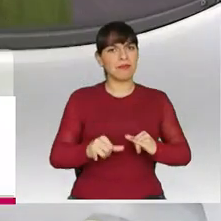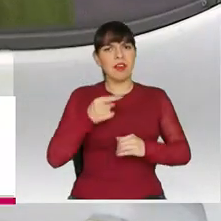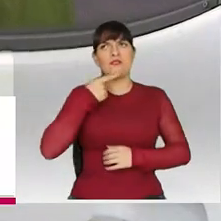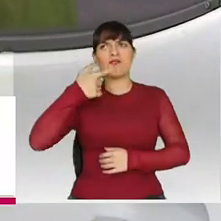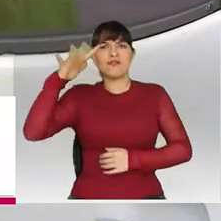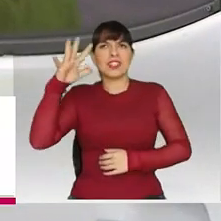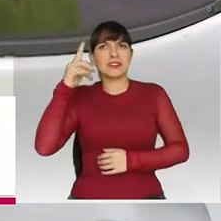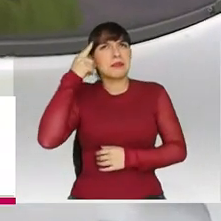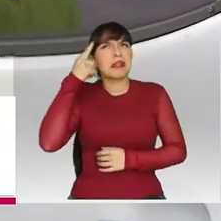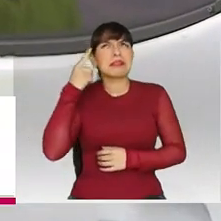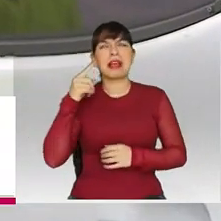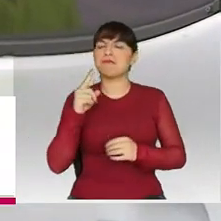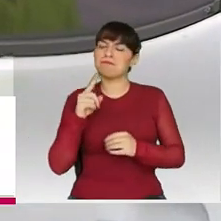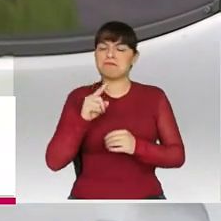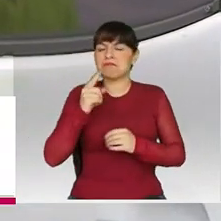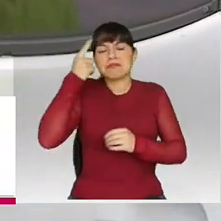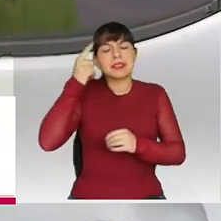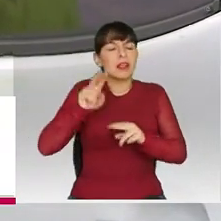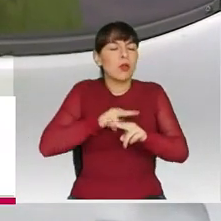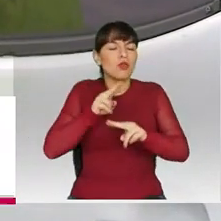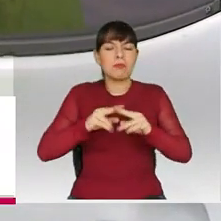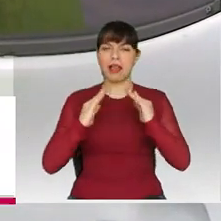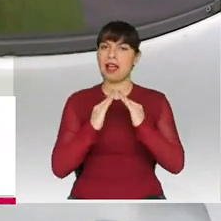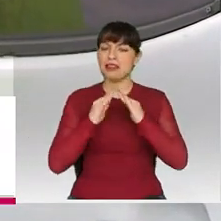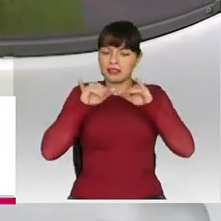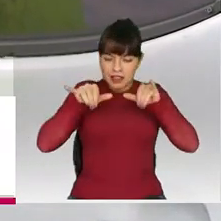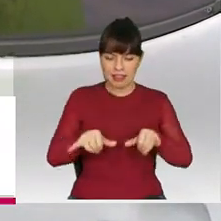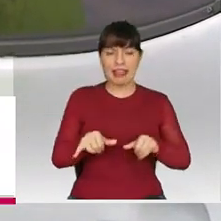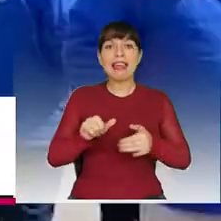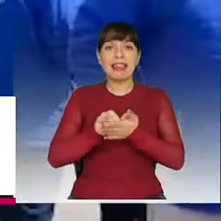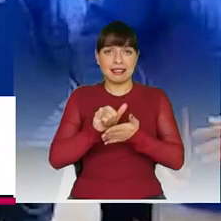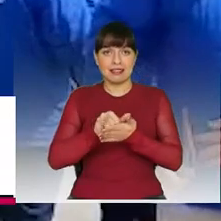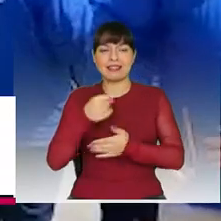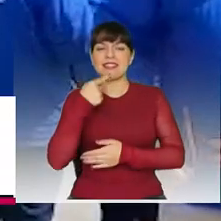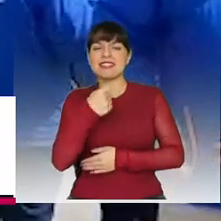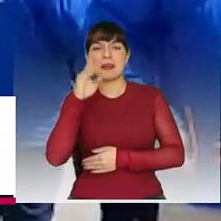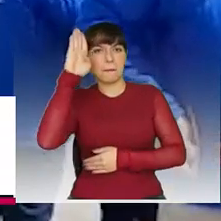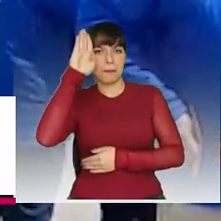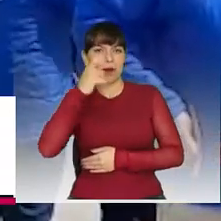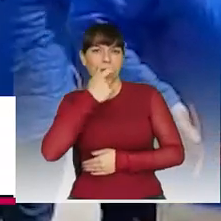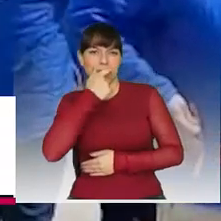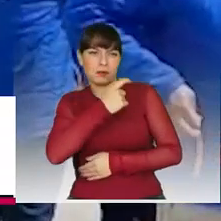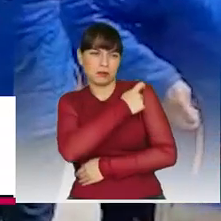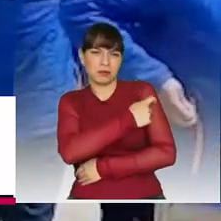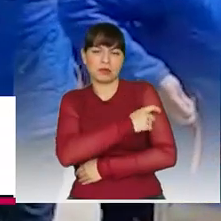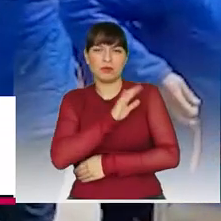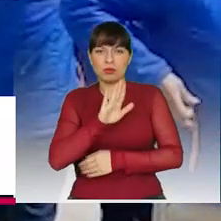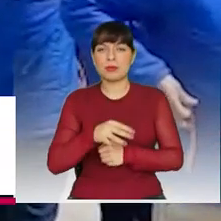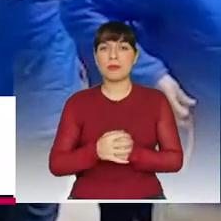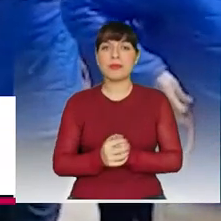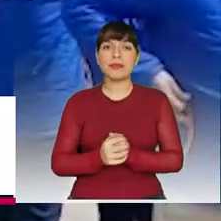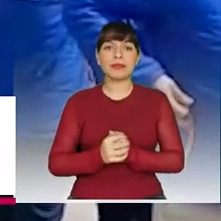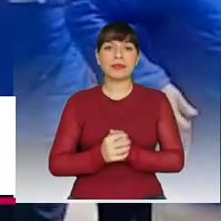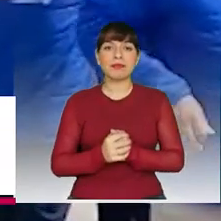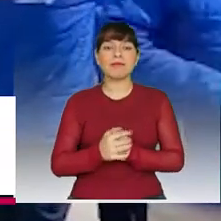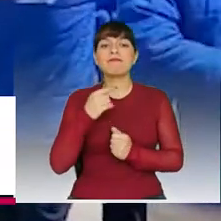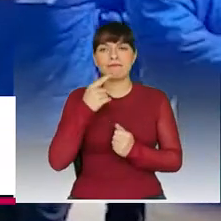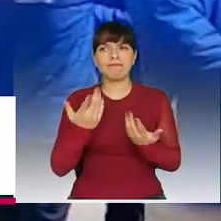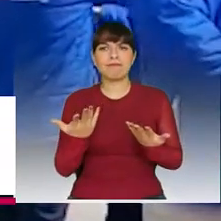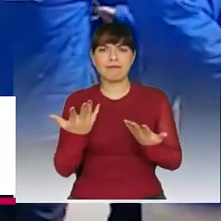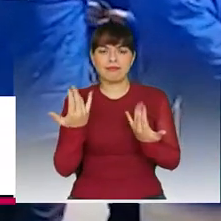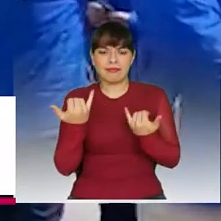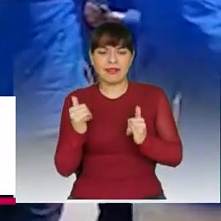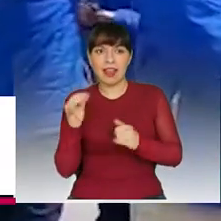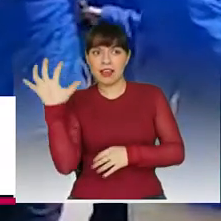cuarentena. Así lo aseguran desde la Policía de Tránsito y Movilidad. Lamentablemente, la noche anterior pudimos detectar un vehículo